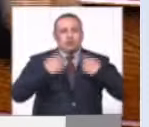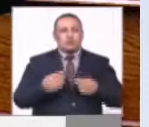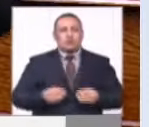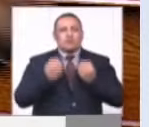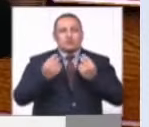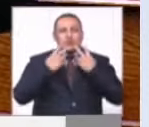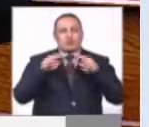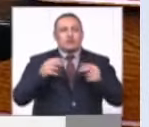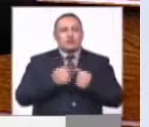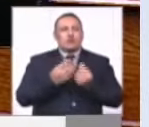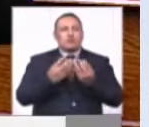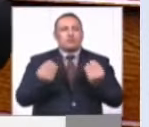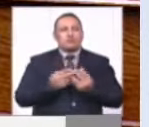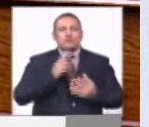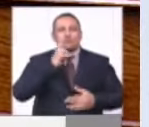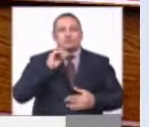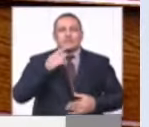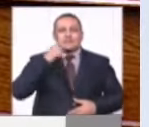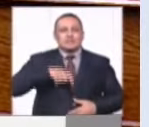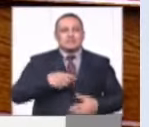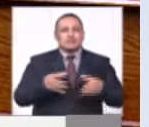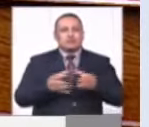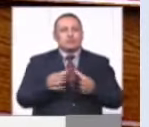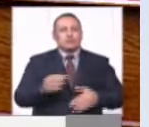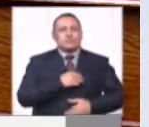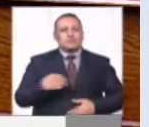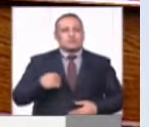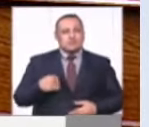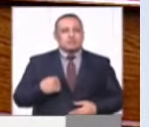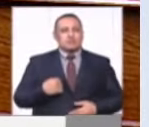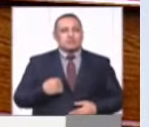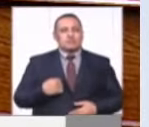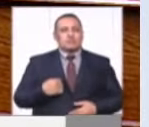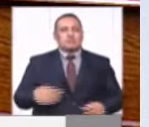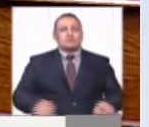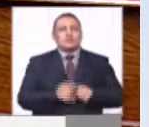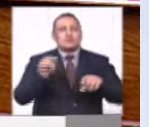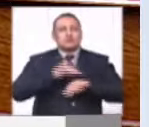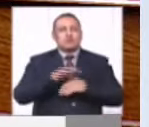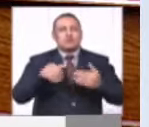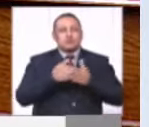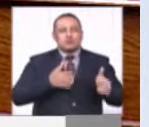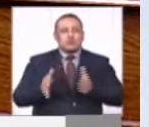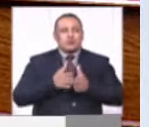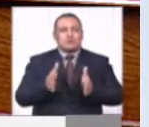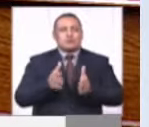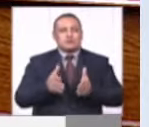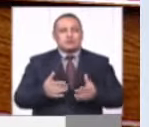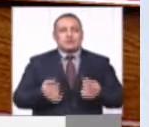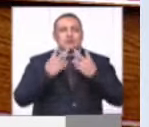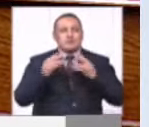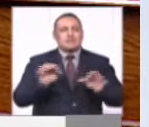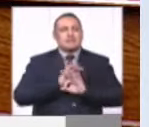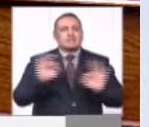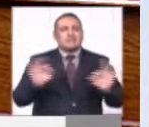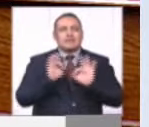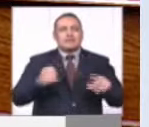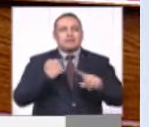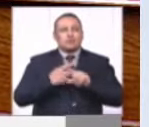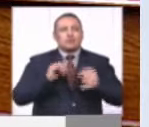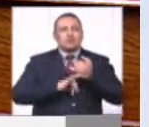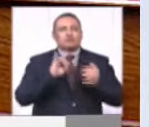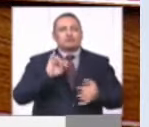porque a esos maestros le corresponde ese ministerio. Sobre carreteras, nada para el